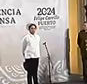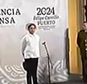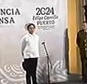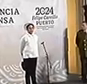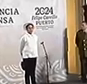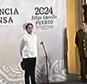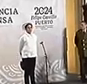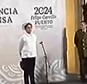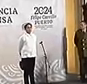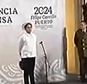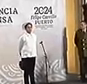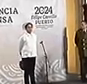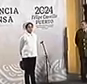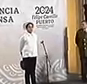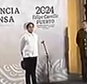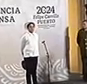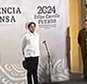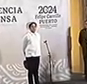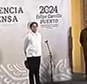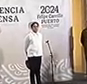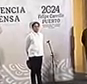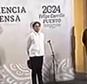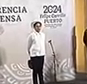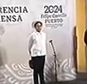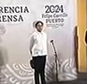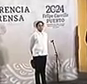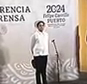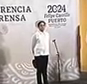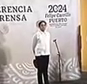curiosamente, como dato curioso, está registrado